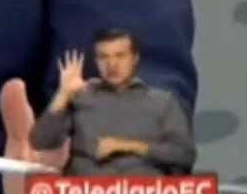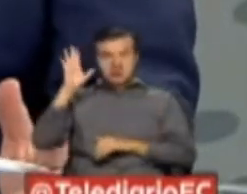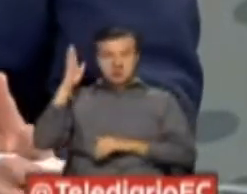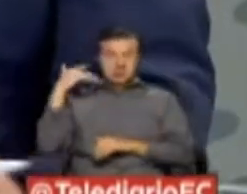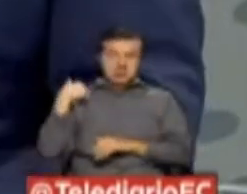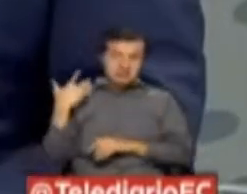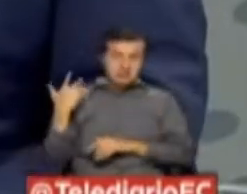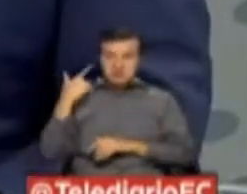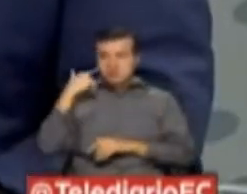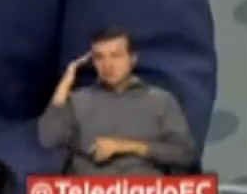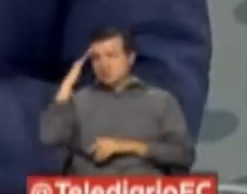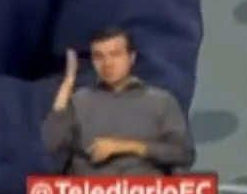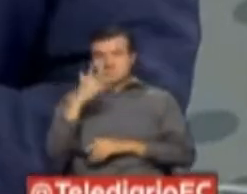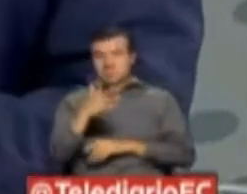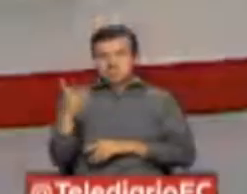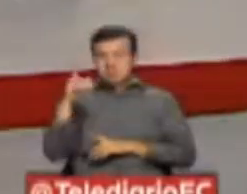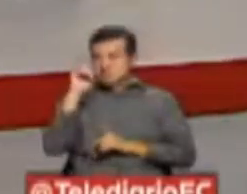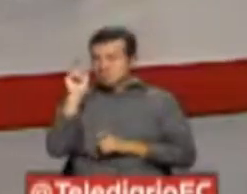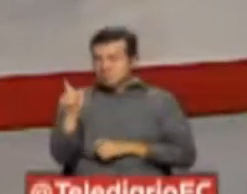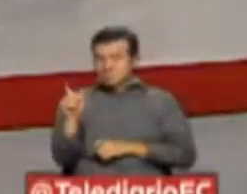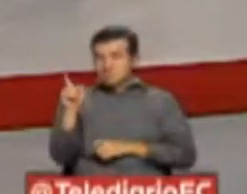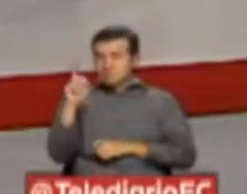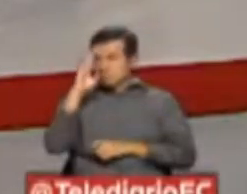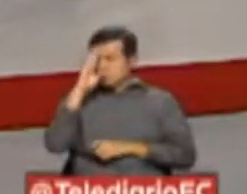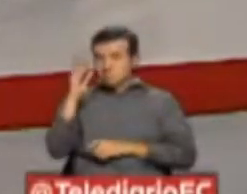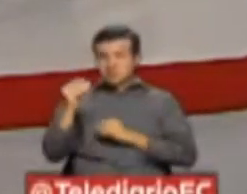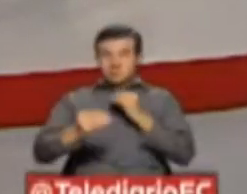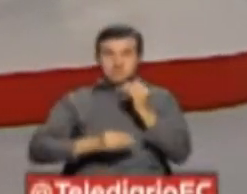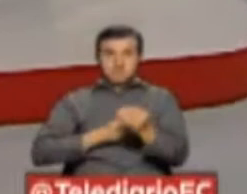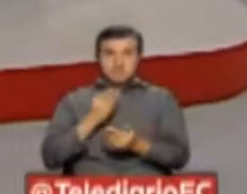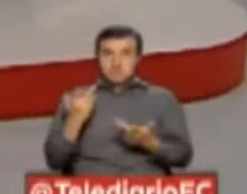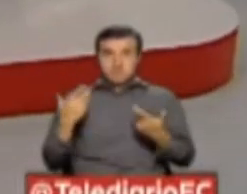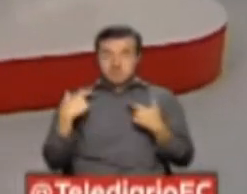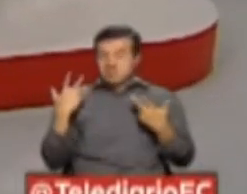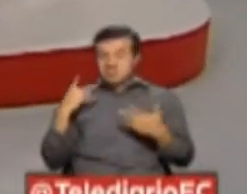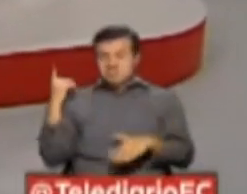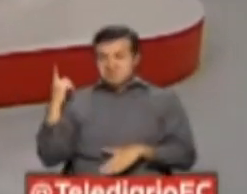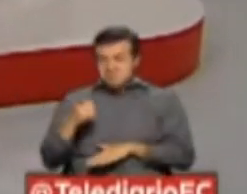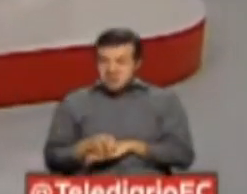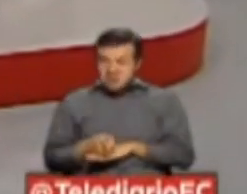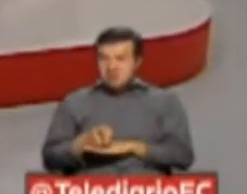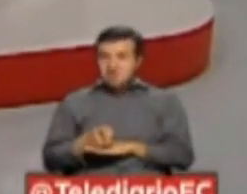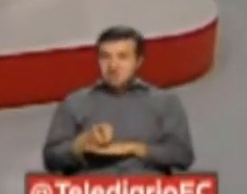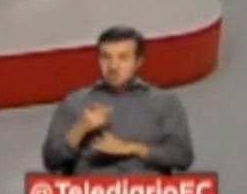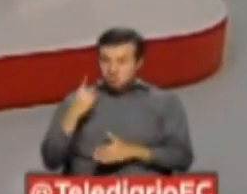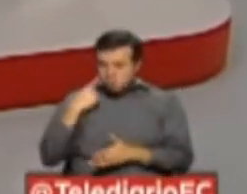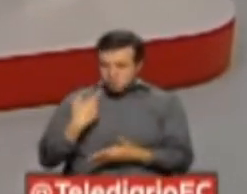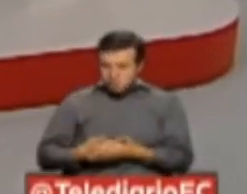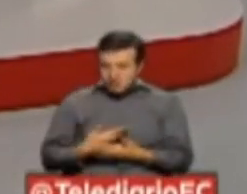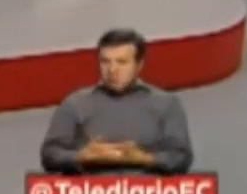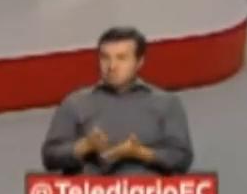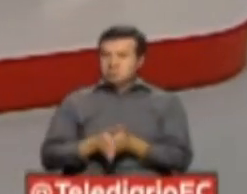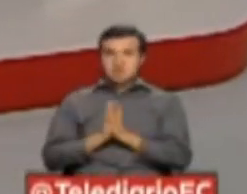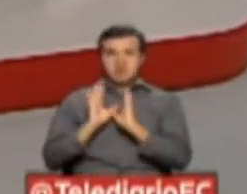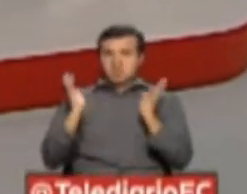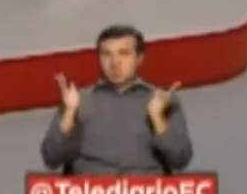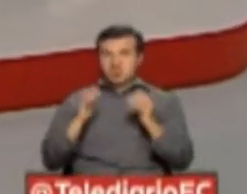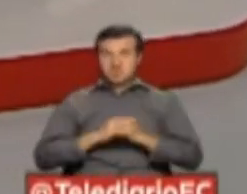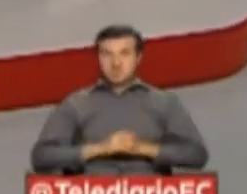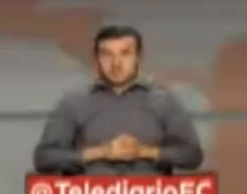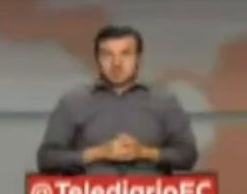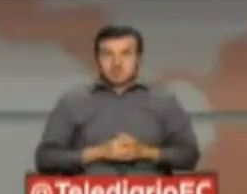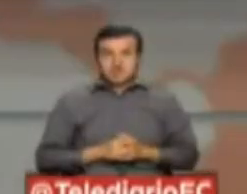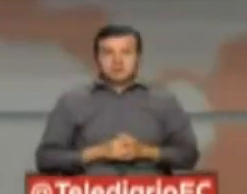policía perdón y si la hay la policía no exige los documentos que usted está señalando